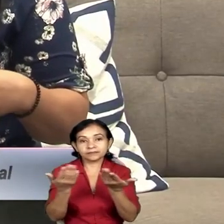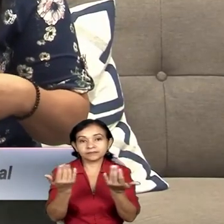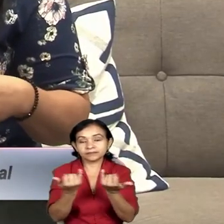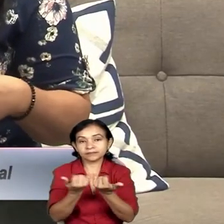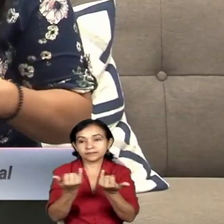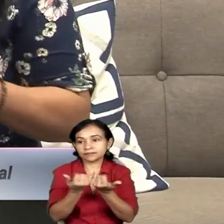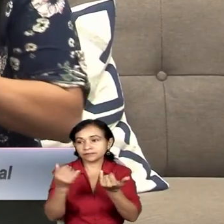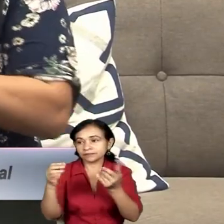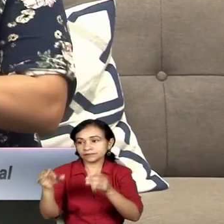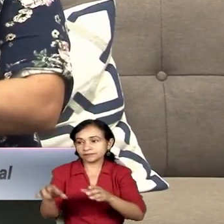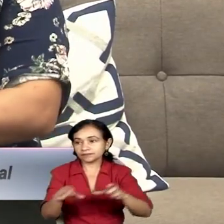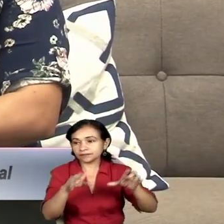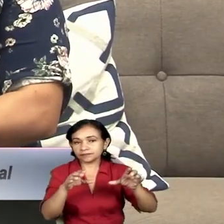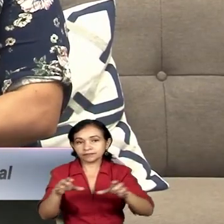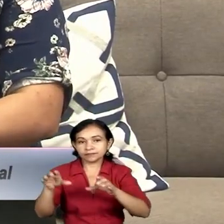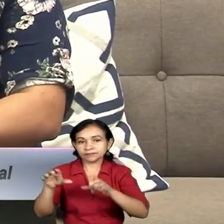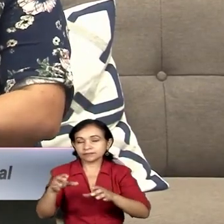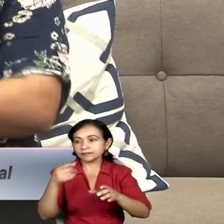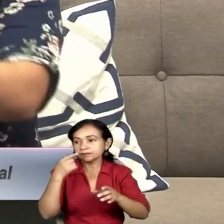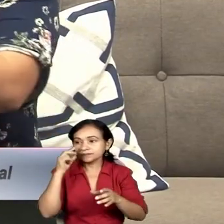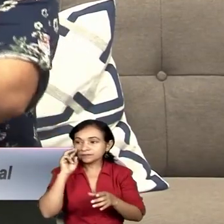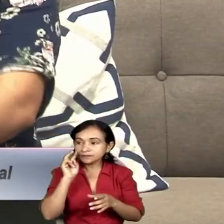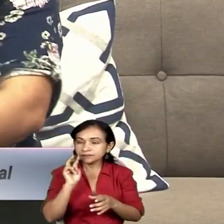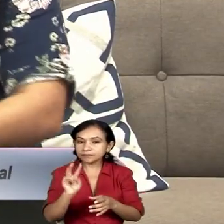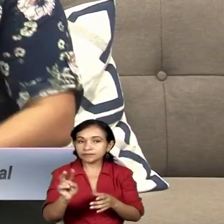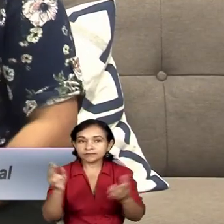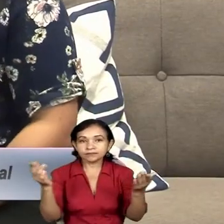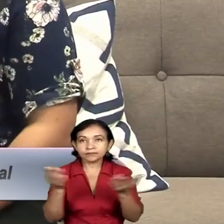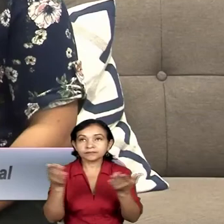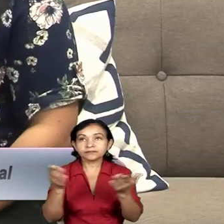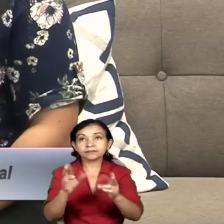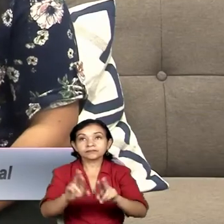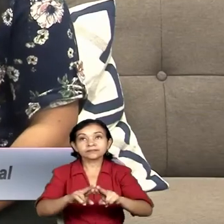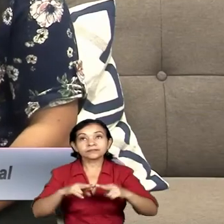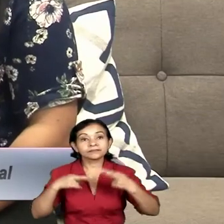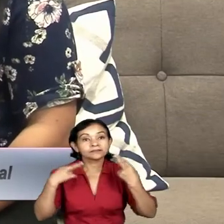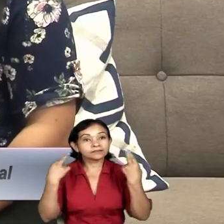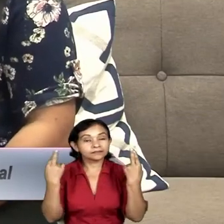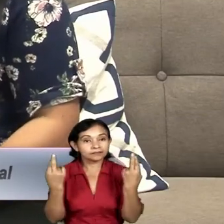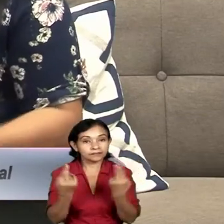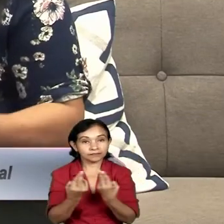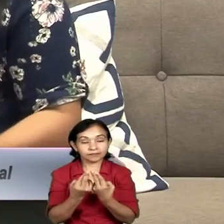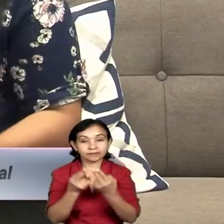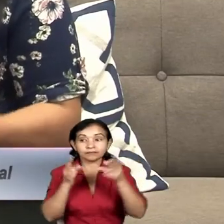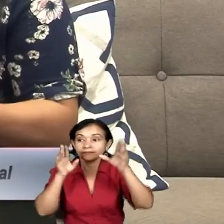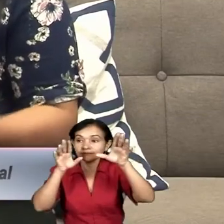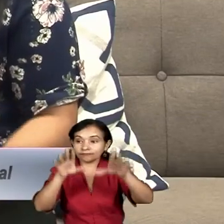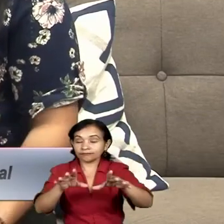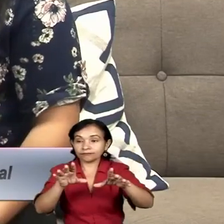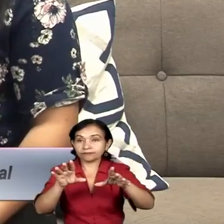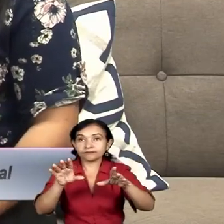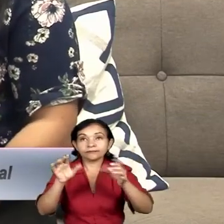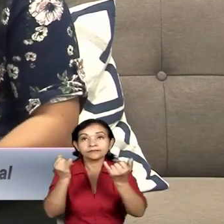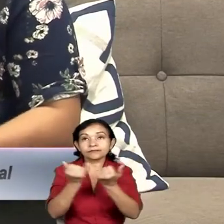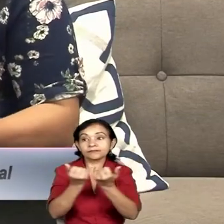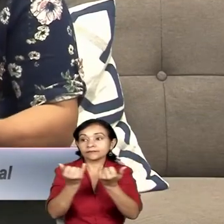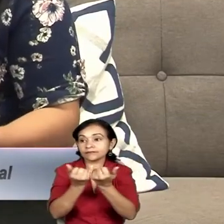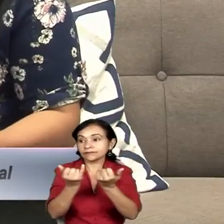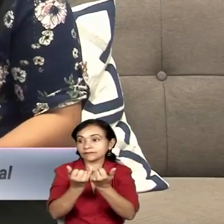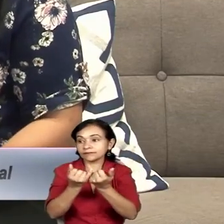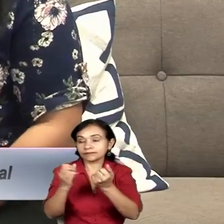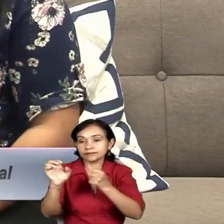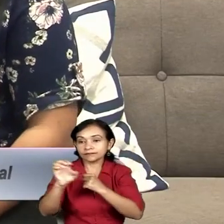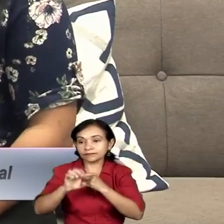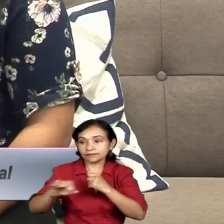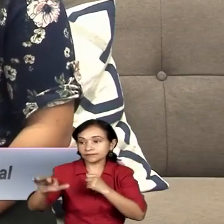este festival, vamos a estar también con un encuentro en León, Estelí, el departamento de Estelí, con alrededor